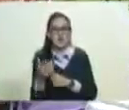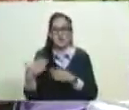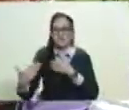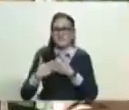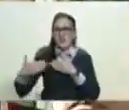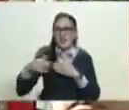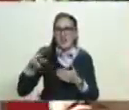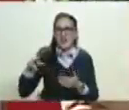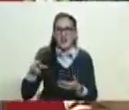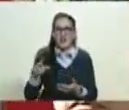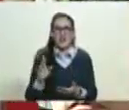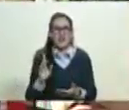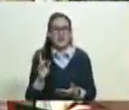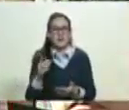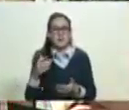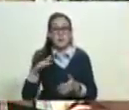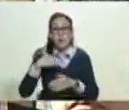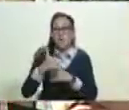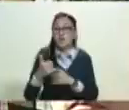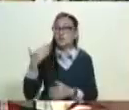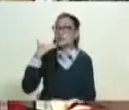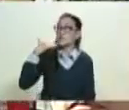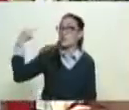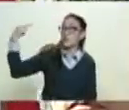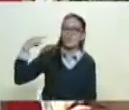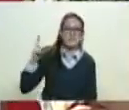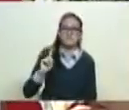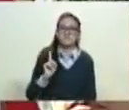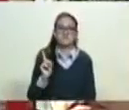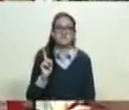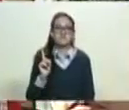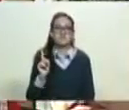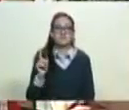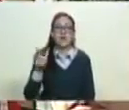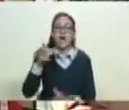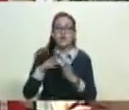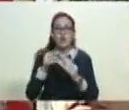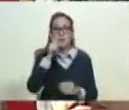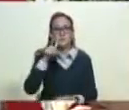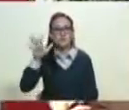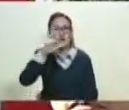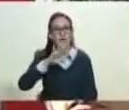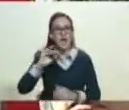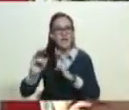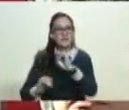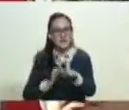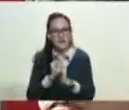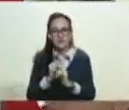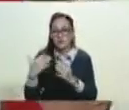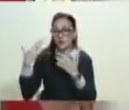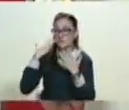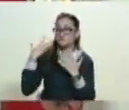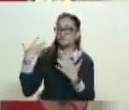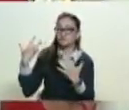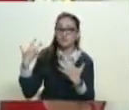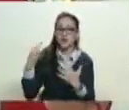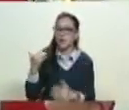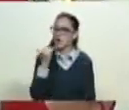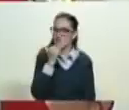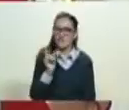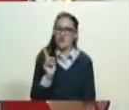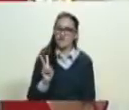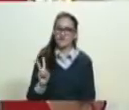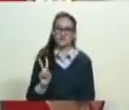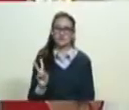casada con un proyecto imperial. A la comunidad internacional, no se equivoquen con Venezuela. El mensaje está